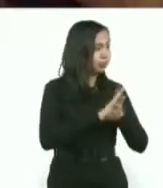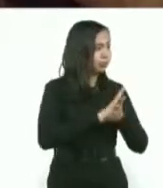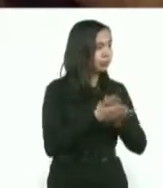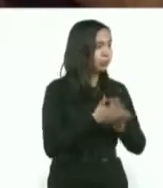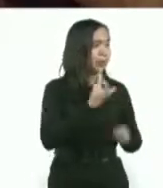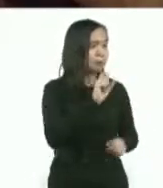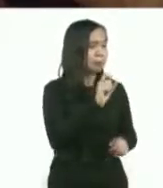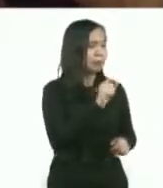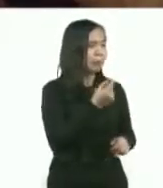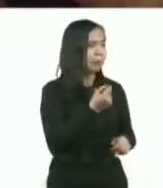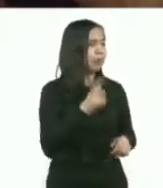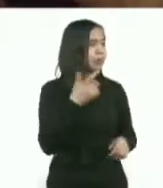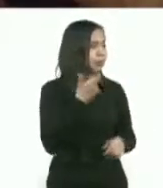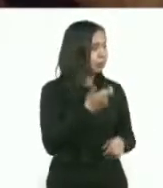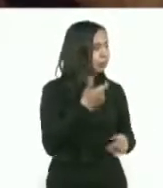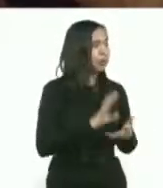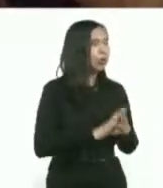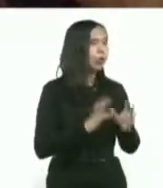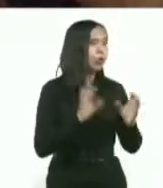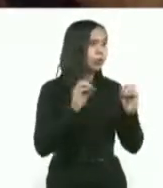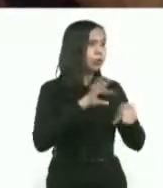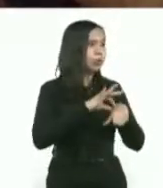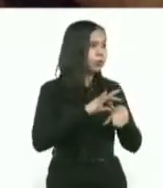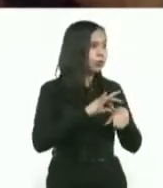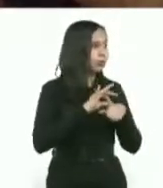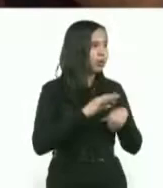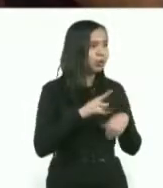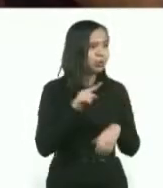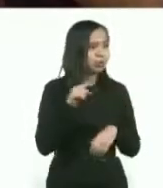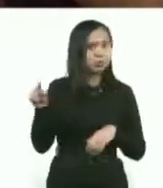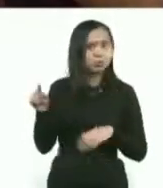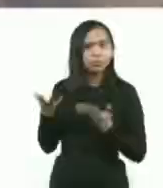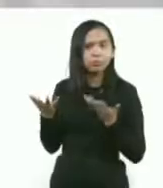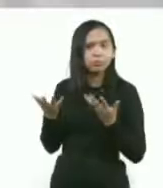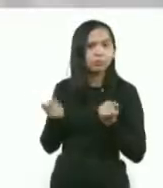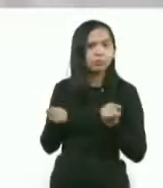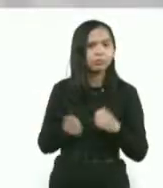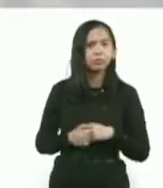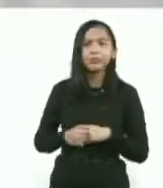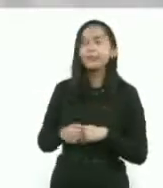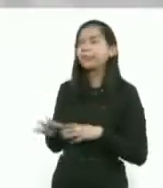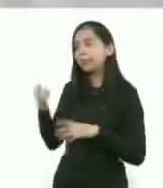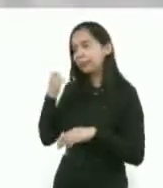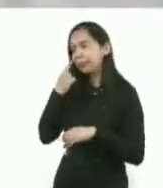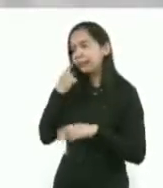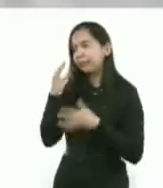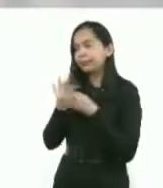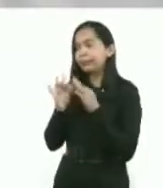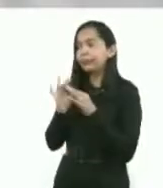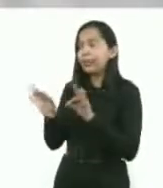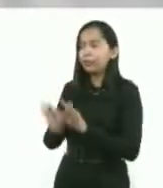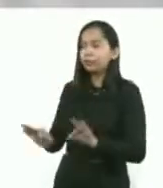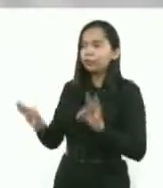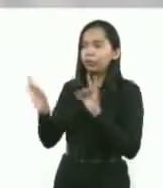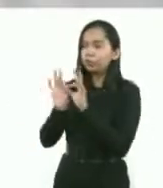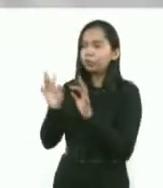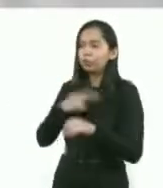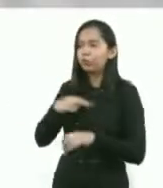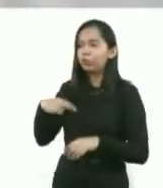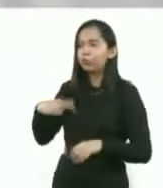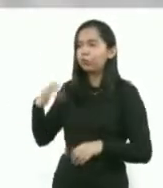de la carne. ¿Esto sí se justifica? ¿Ustedes están Mira, ya… Mira, yo creo que es importante que veamos